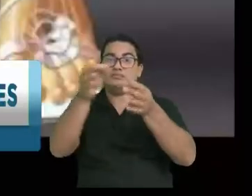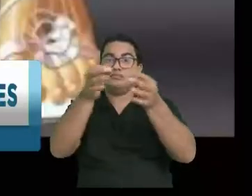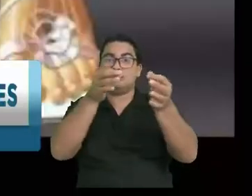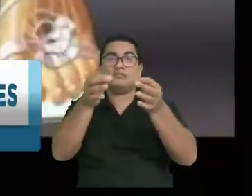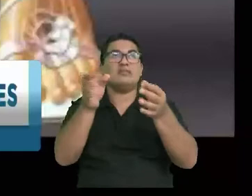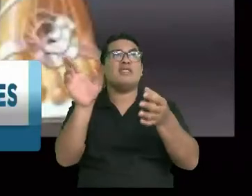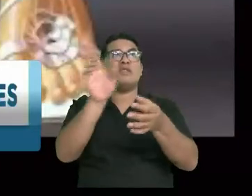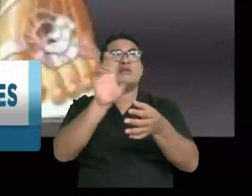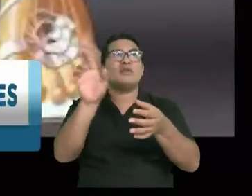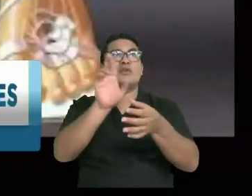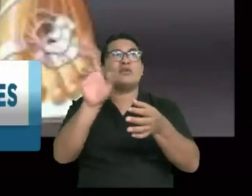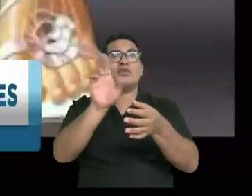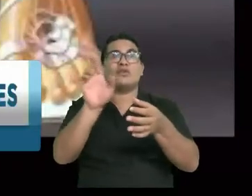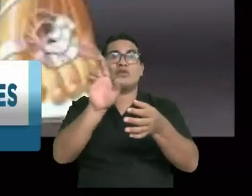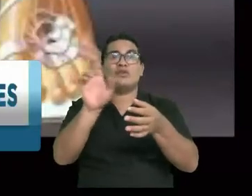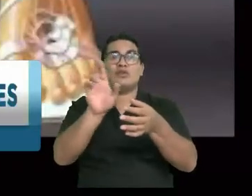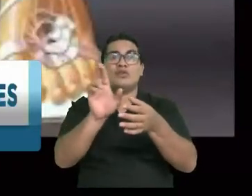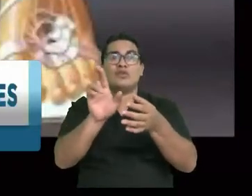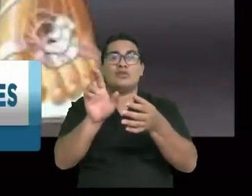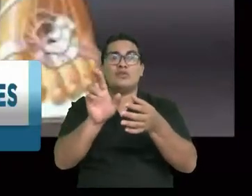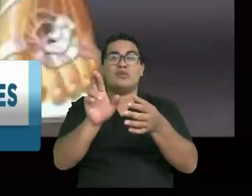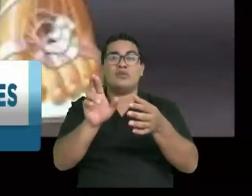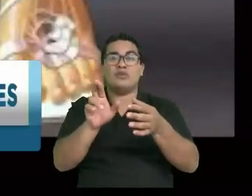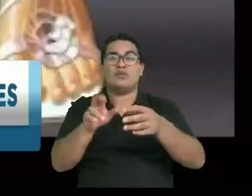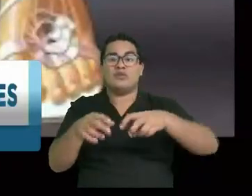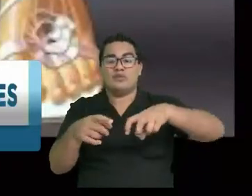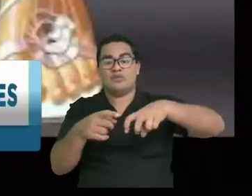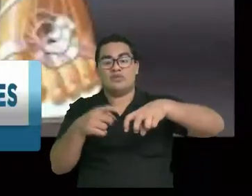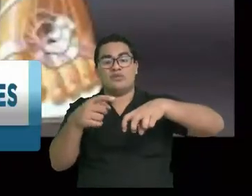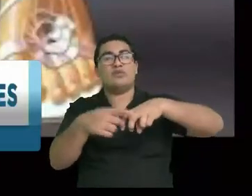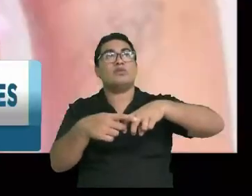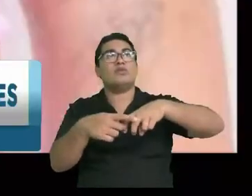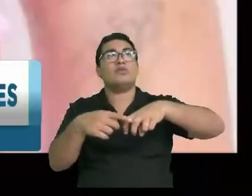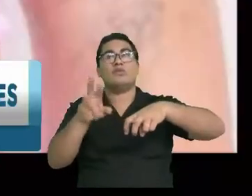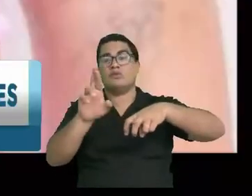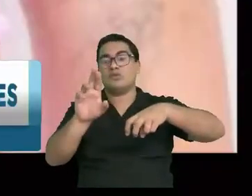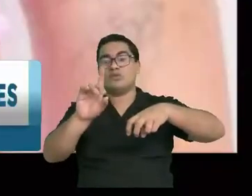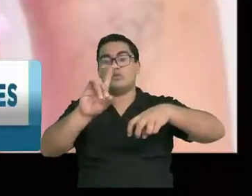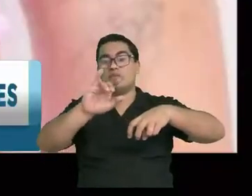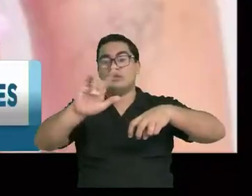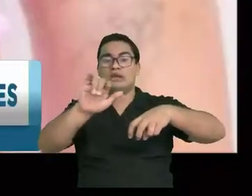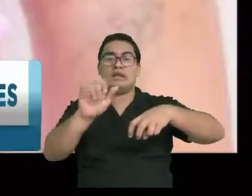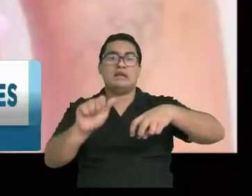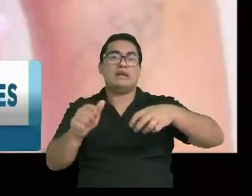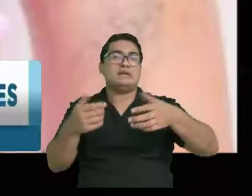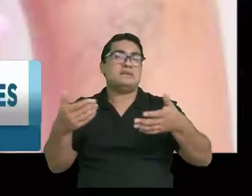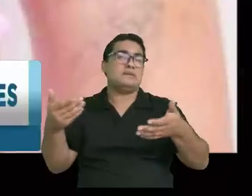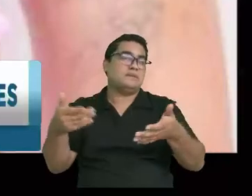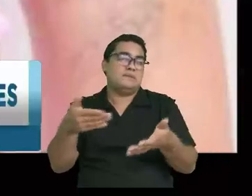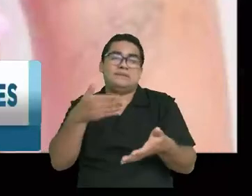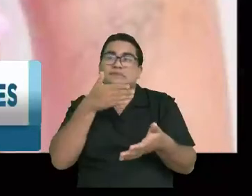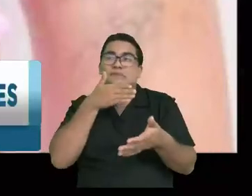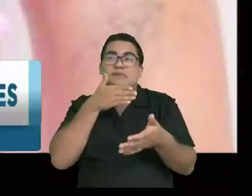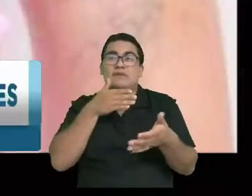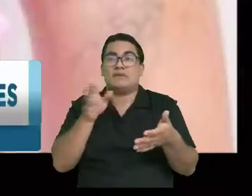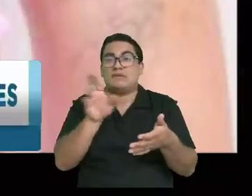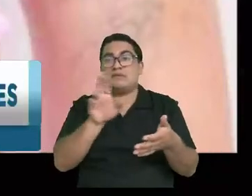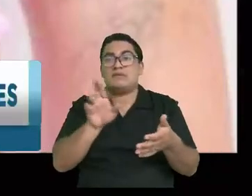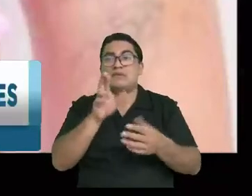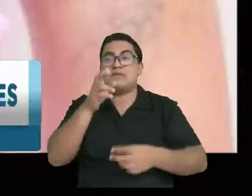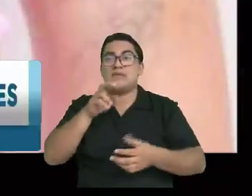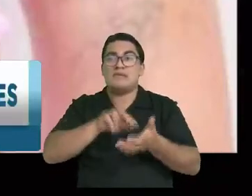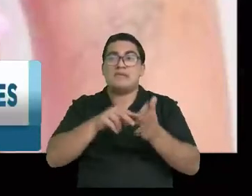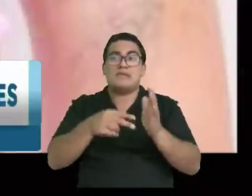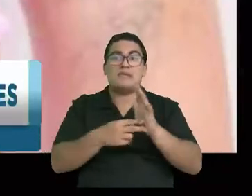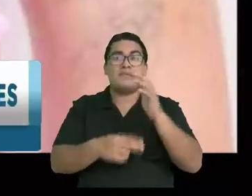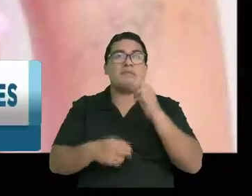como rojo. Así. Es una rodilla desgastada. Así es. Entonces esas partes que ellos te ponen ahí como rojo son las partes que